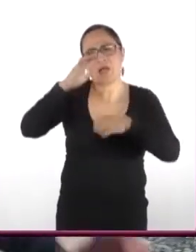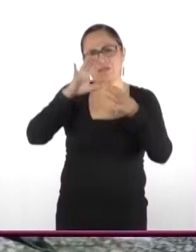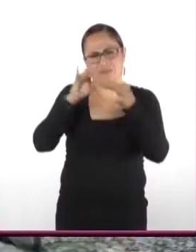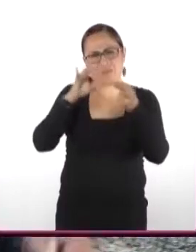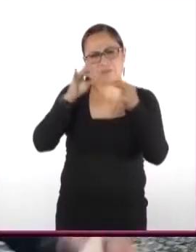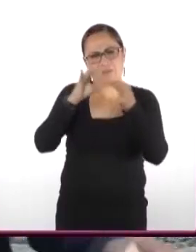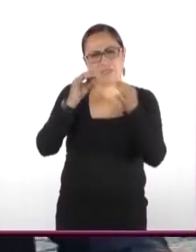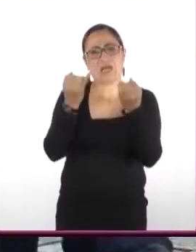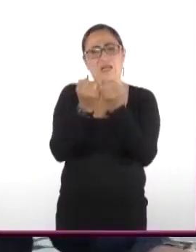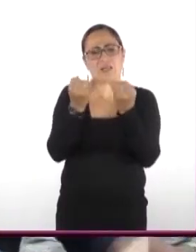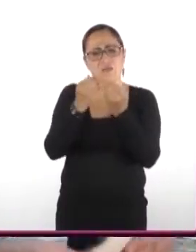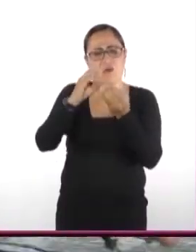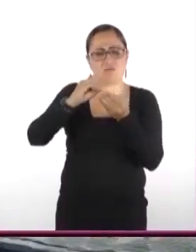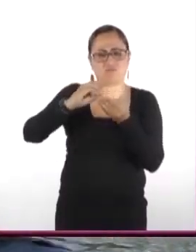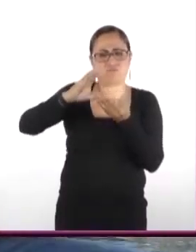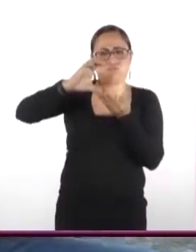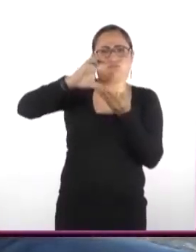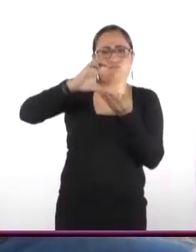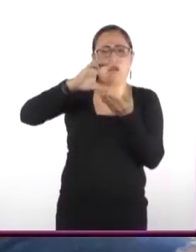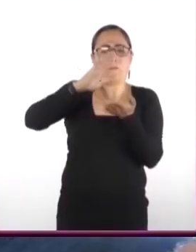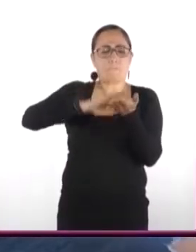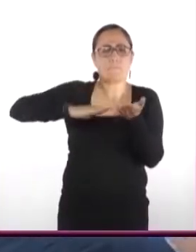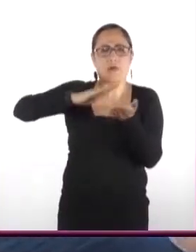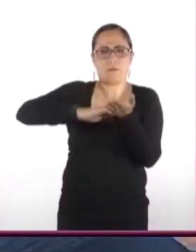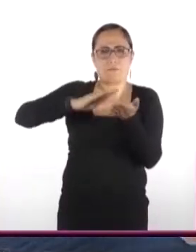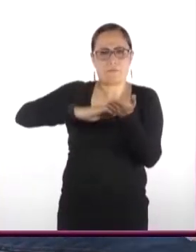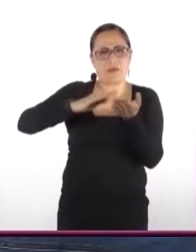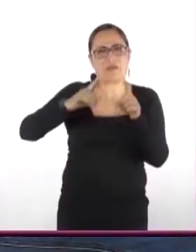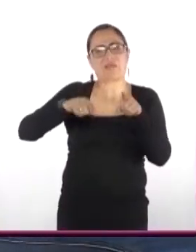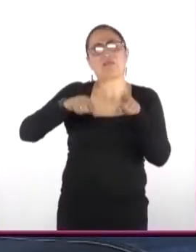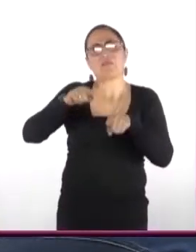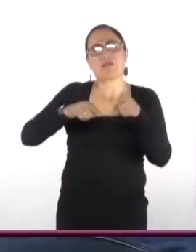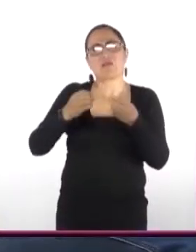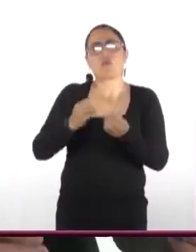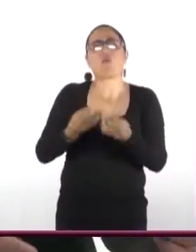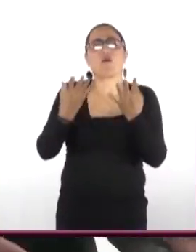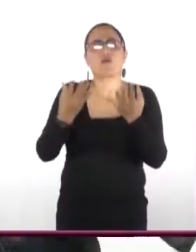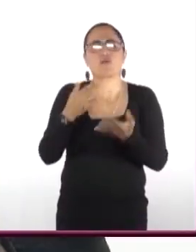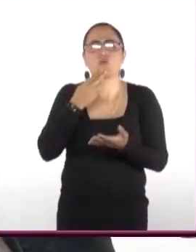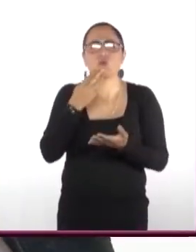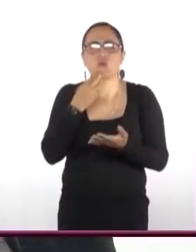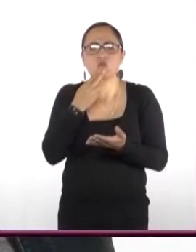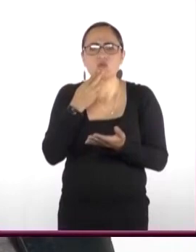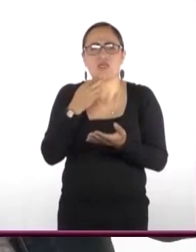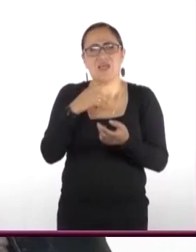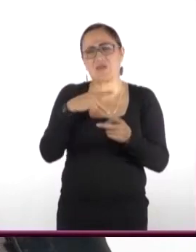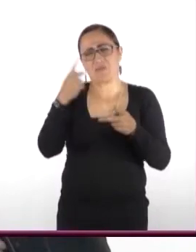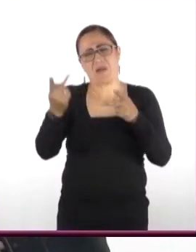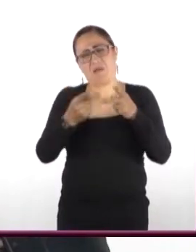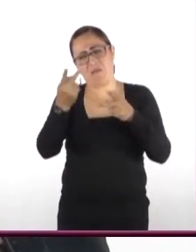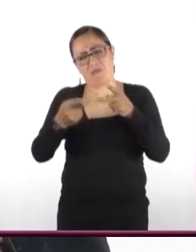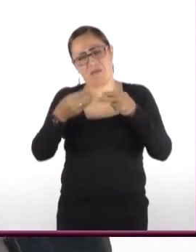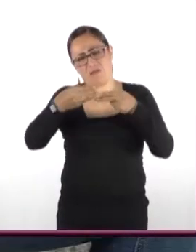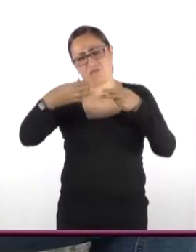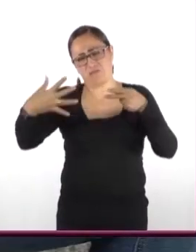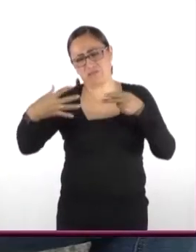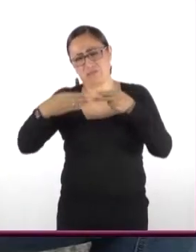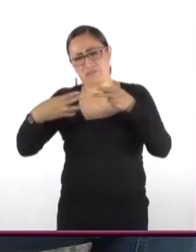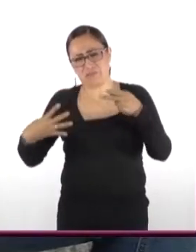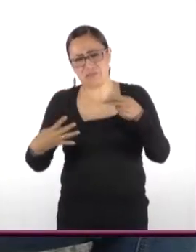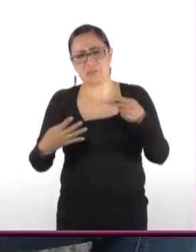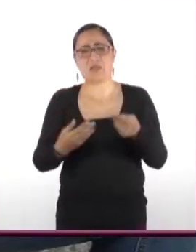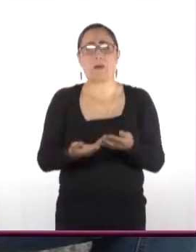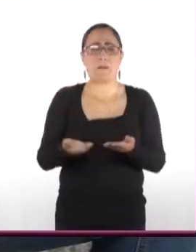Y de cuánta masa también se necesita para hacer una hoja de papel de este tamaño. Y de ahí salen un montón de preguntas como,